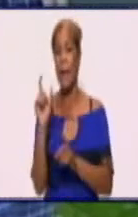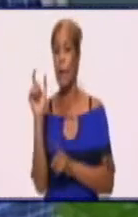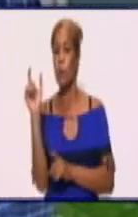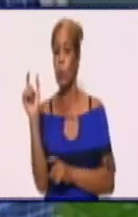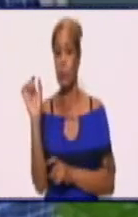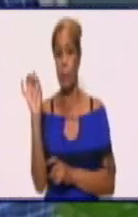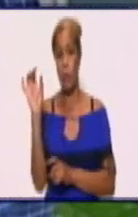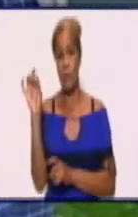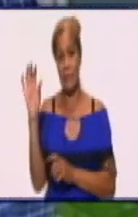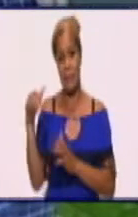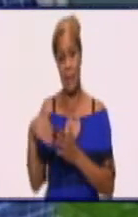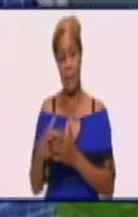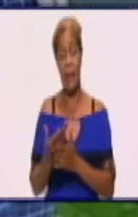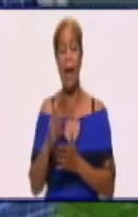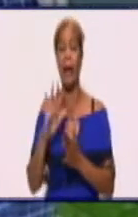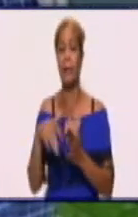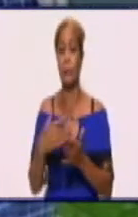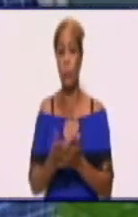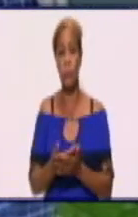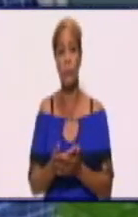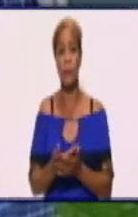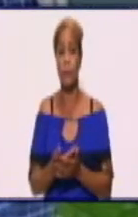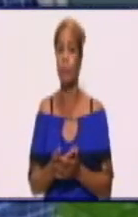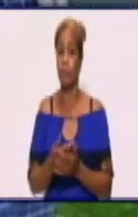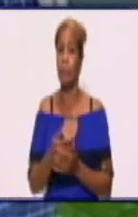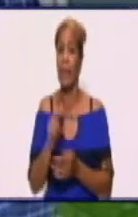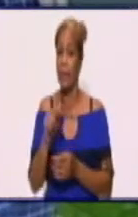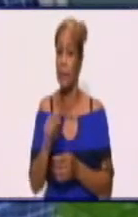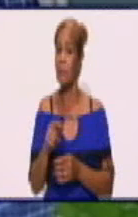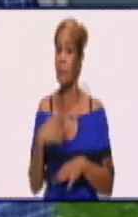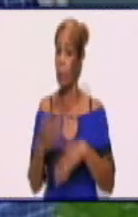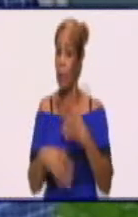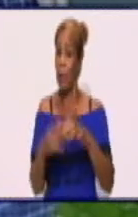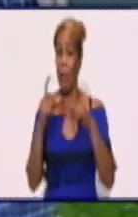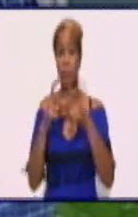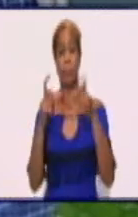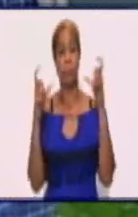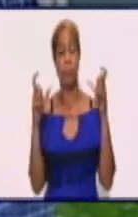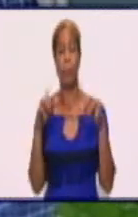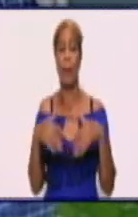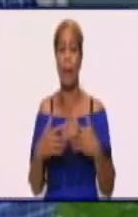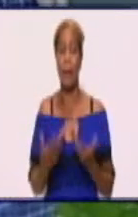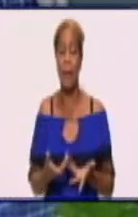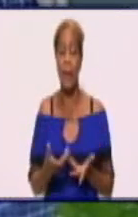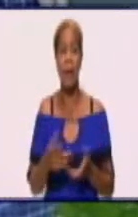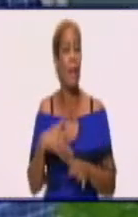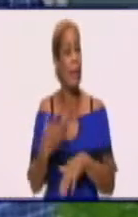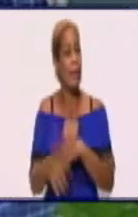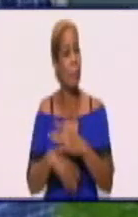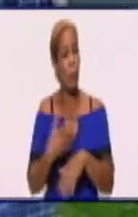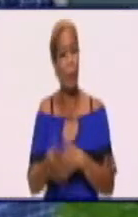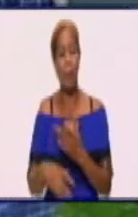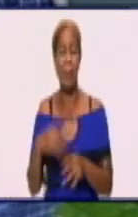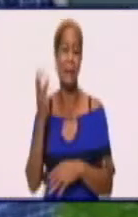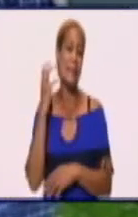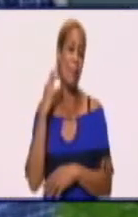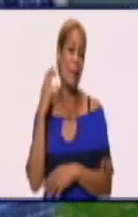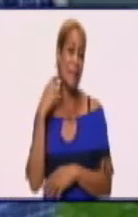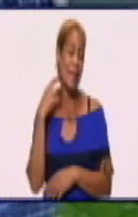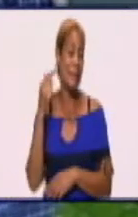COVID-19. Me sigue llamando poderosamente la atención el caso muy particular de Manzanillo, doctora. Hoy